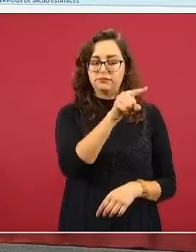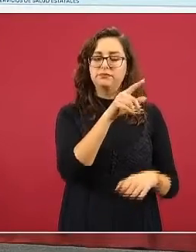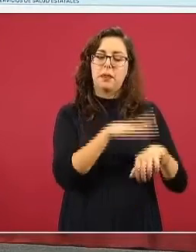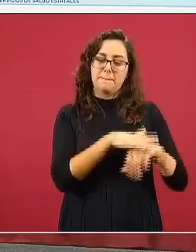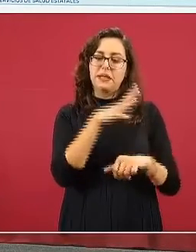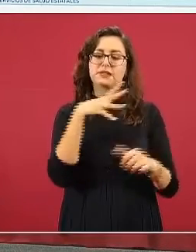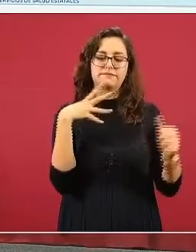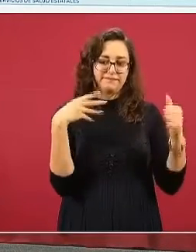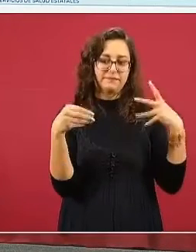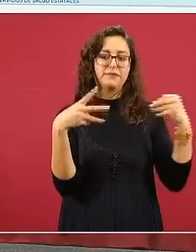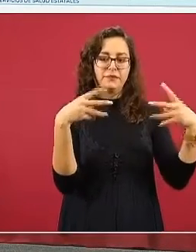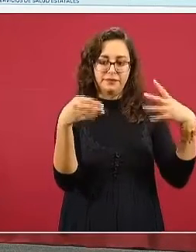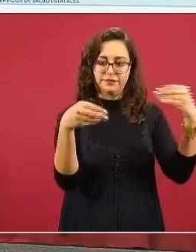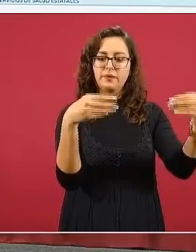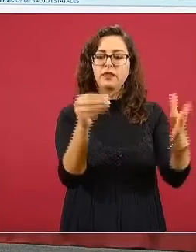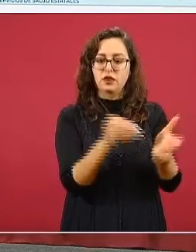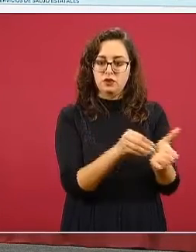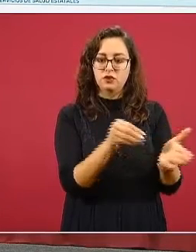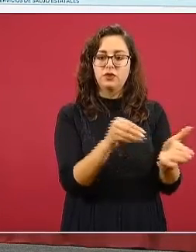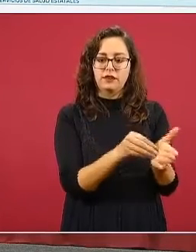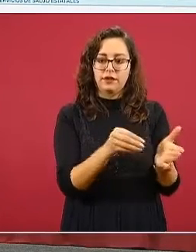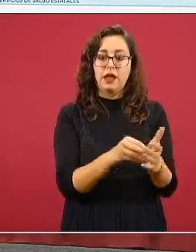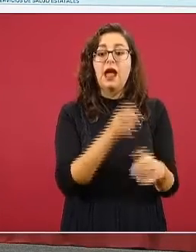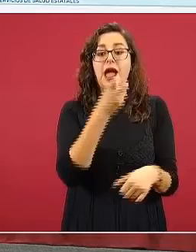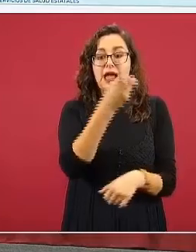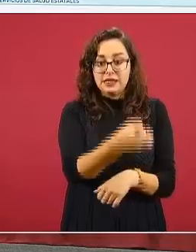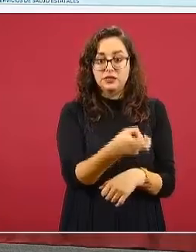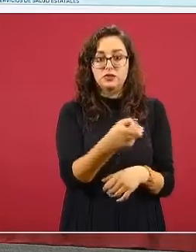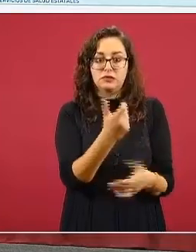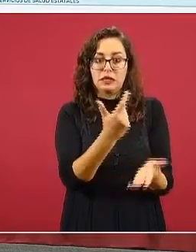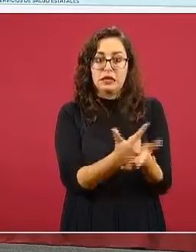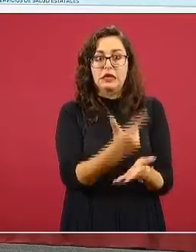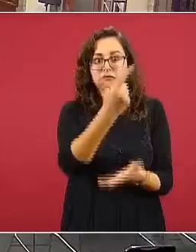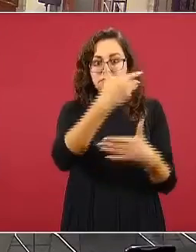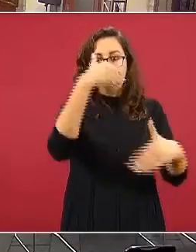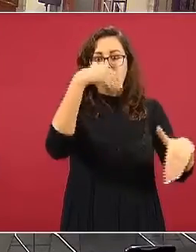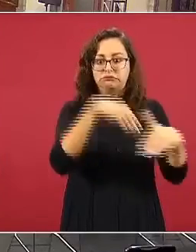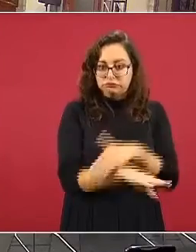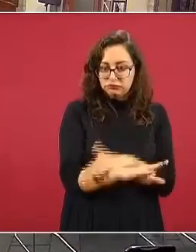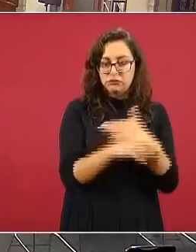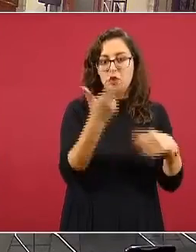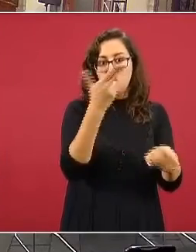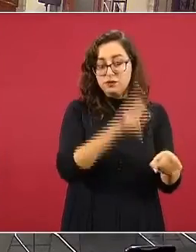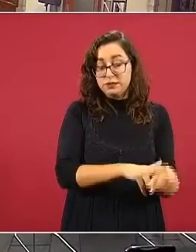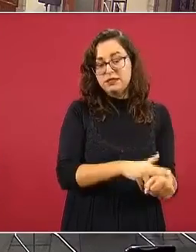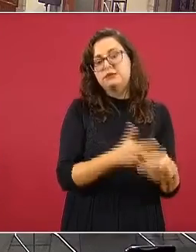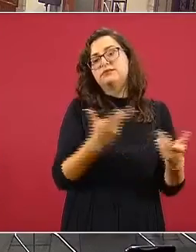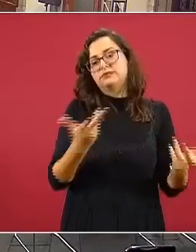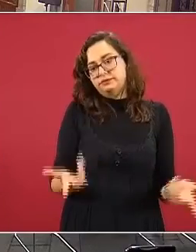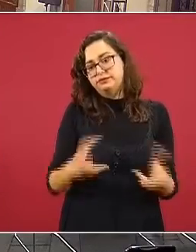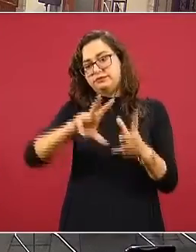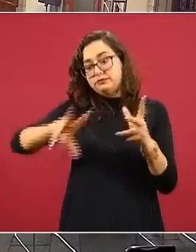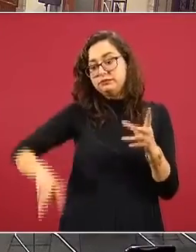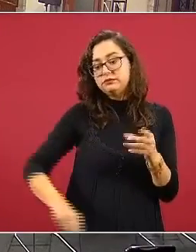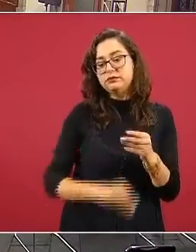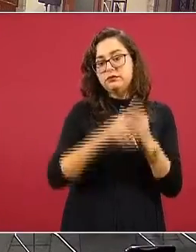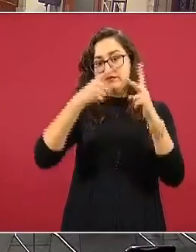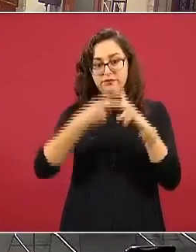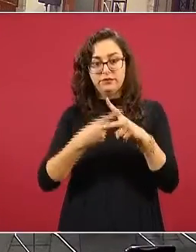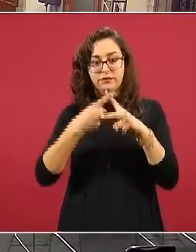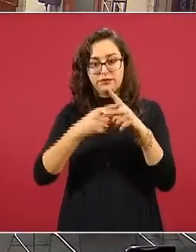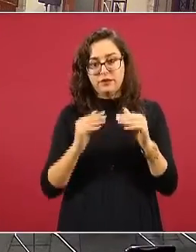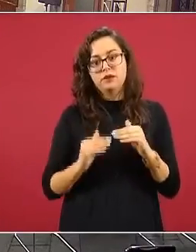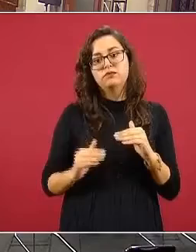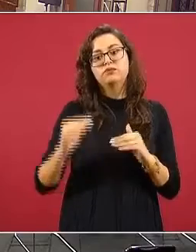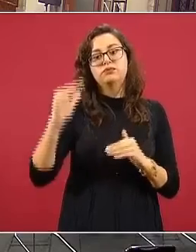pues transmisión comunitaria, que a su vez está generando casos graves que requieren precisamente de esta hospitalización. Lo